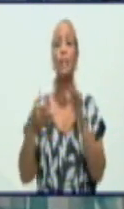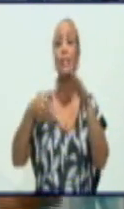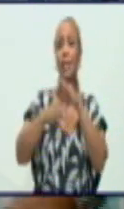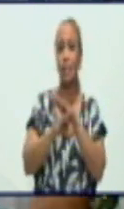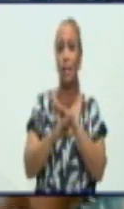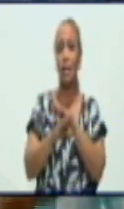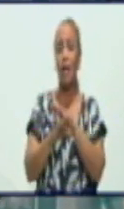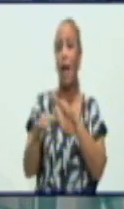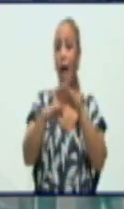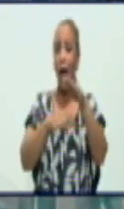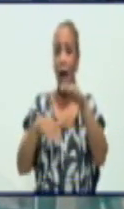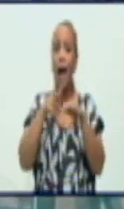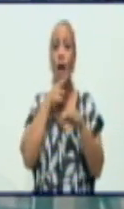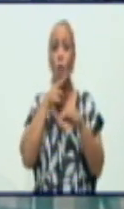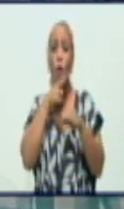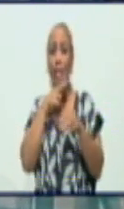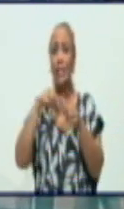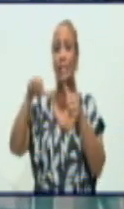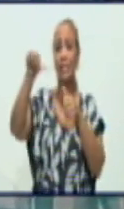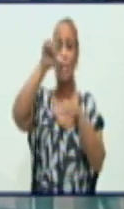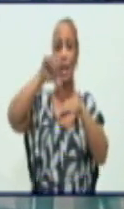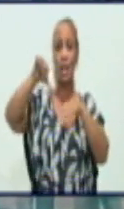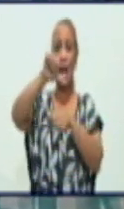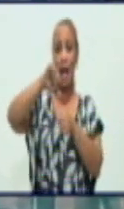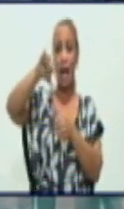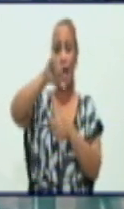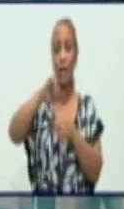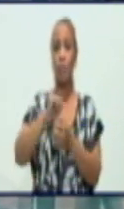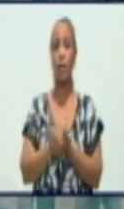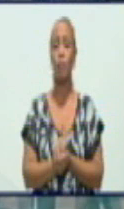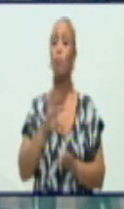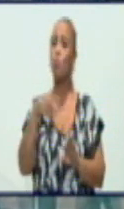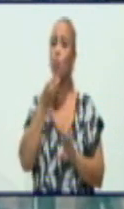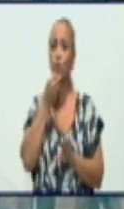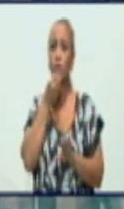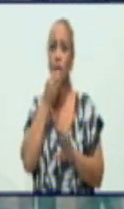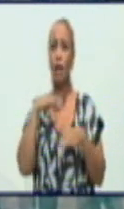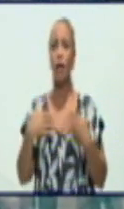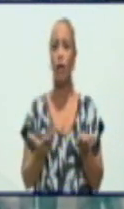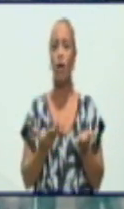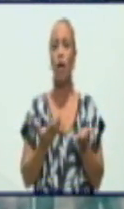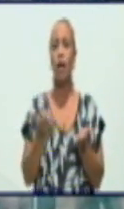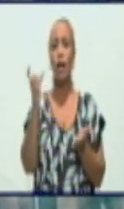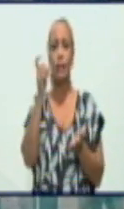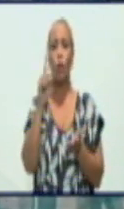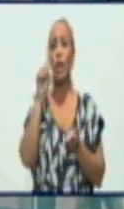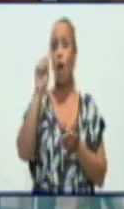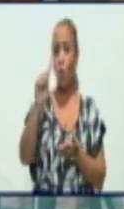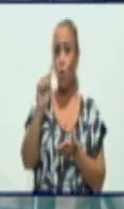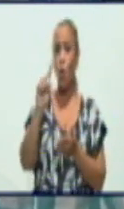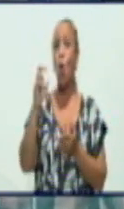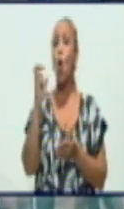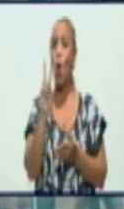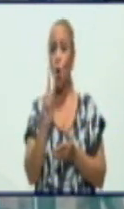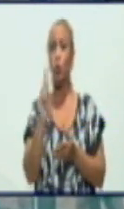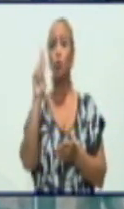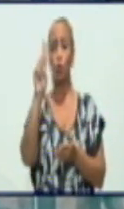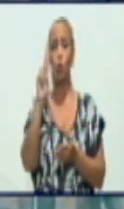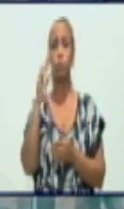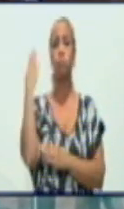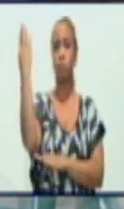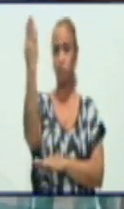del caribe pudiera volver a ser categoría huracán categoría uno o dos es lo que está estos momentos